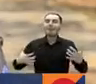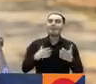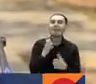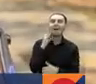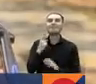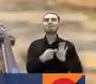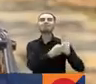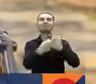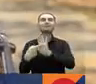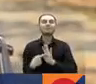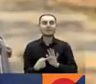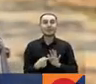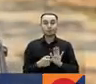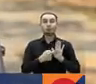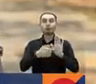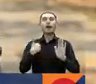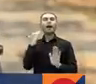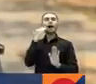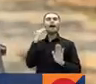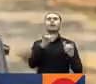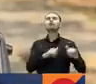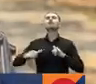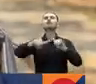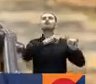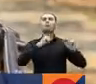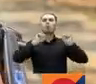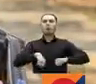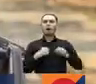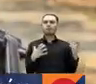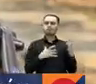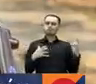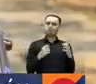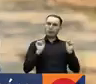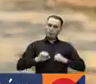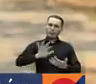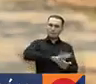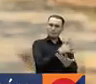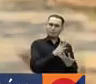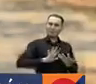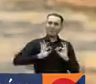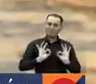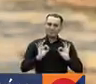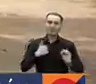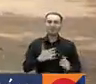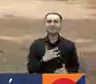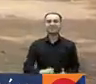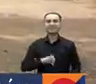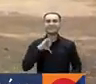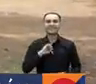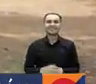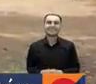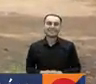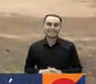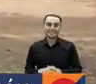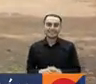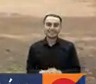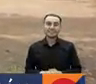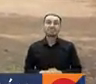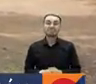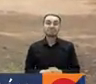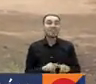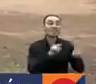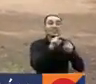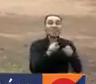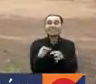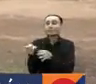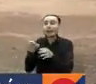poder mostrar que las mujeres también tienen talento para el acordeón, para la música vallenata. Me siento muy orgullosa de eso. De muchas ciudades